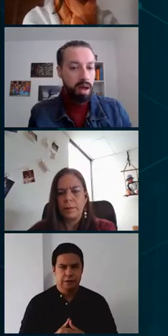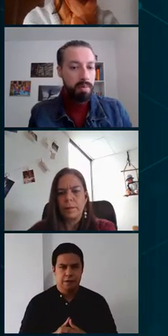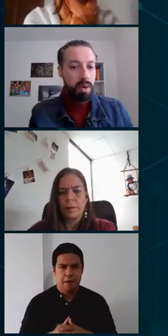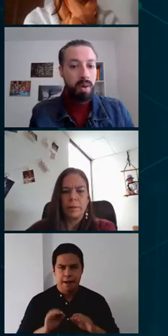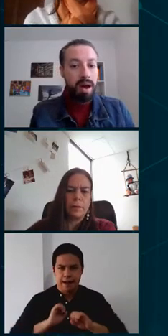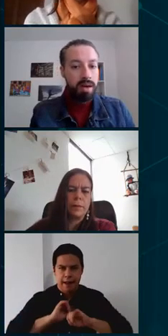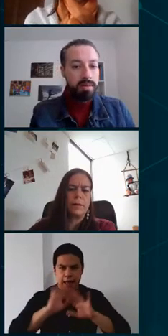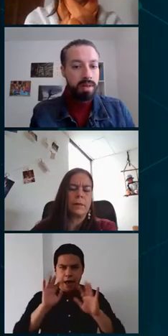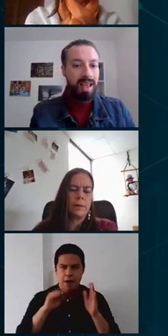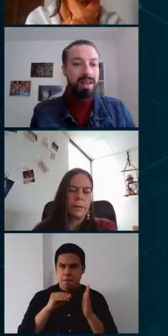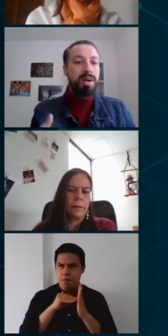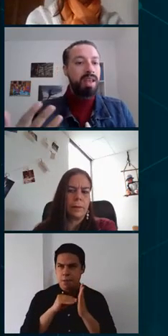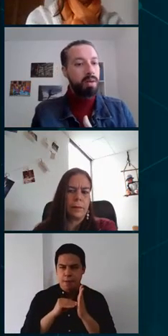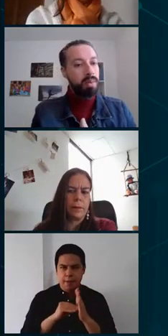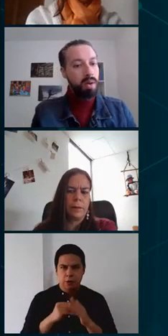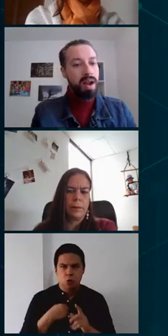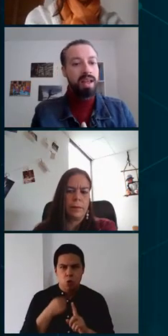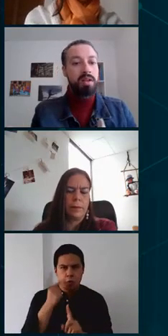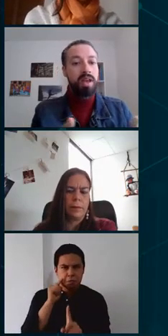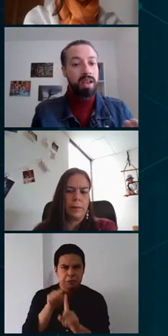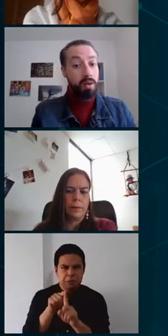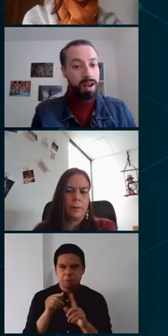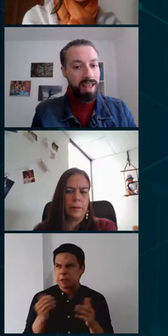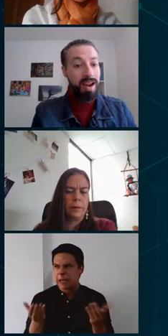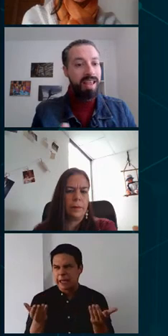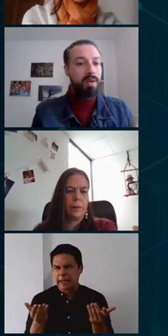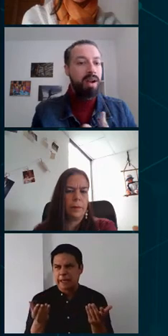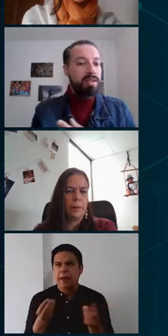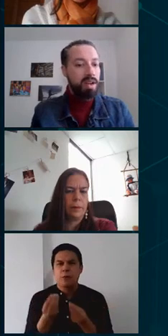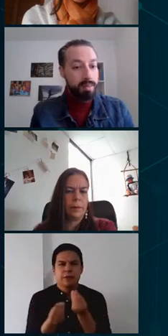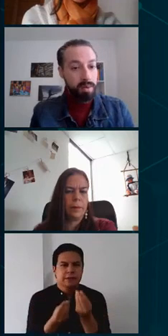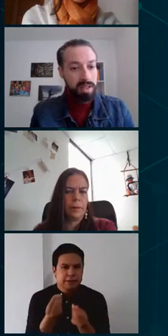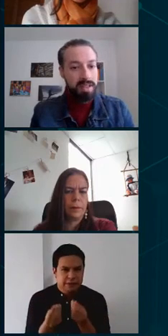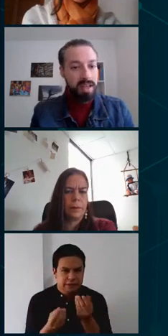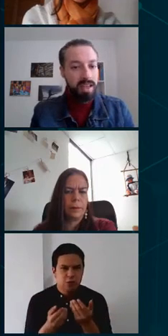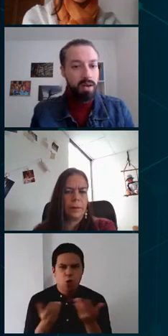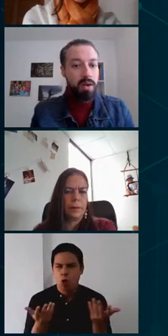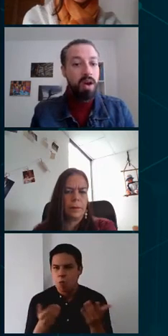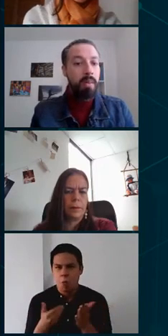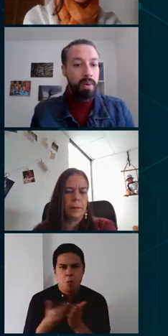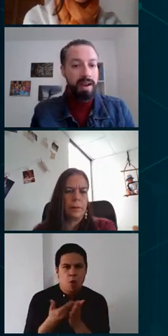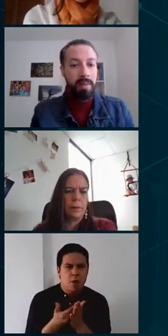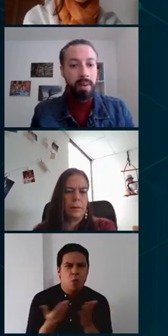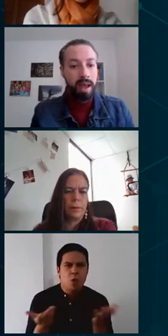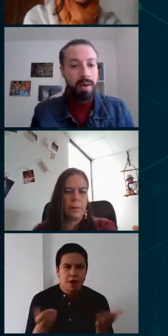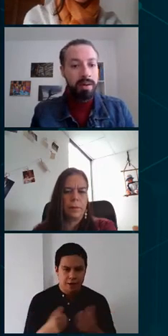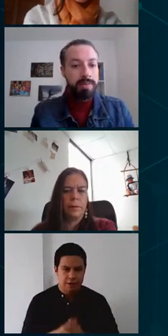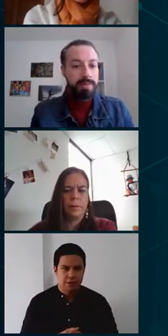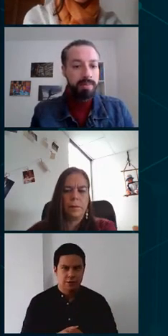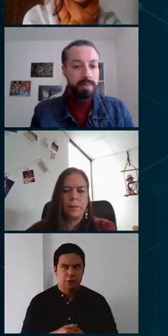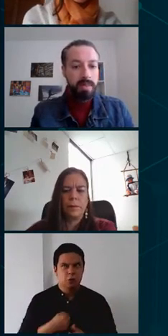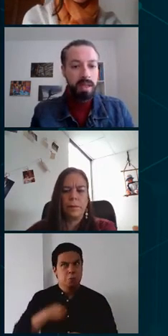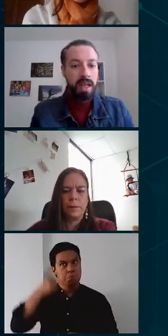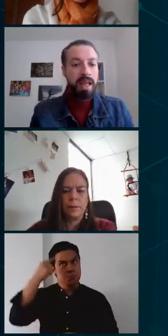lo que voy a probar, qué es lo que quiero probar, qué es lo que quiero validar, cuáles son las hipótesis que quiero poner a